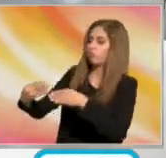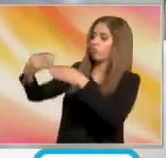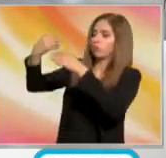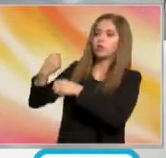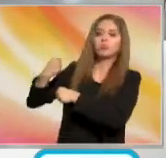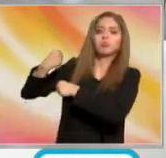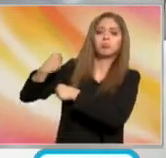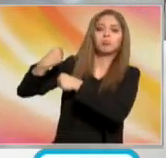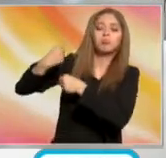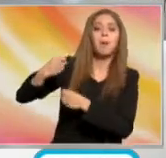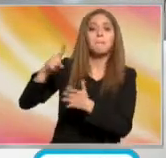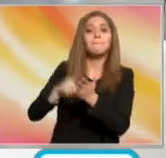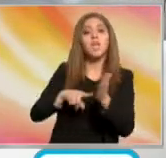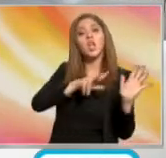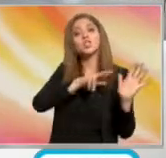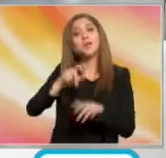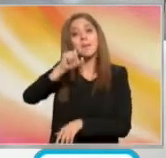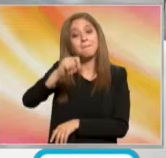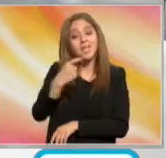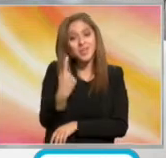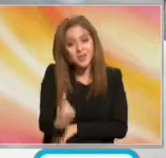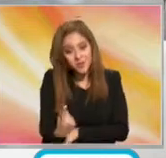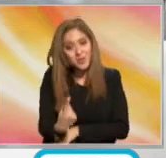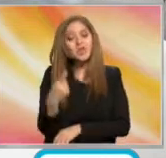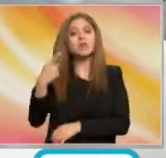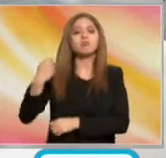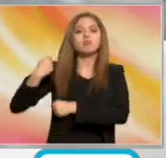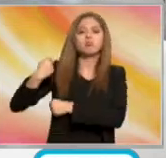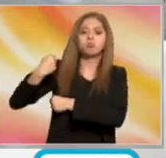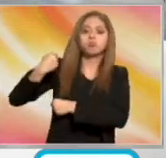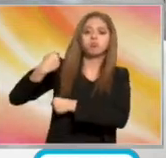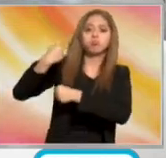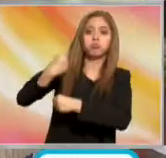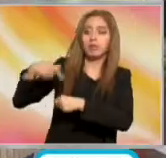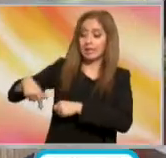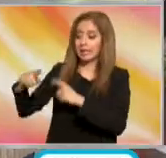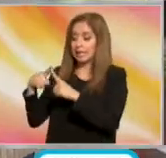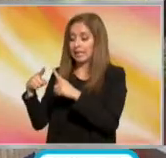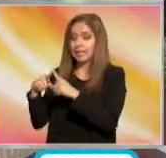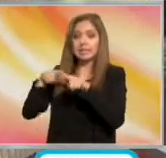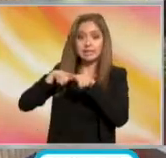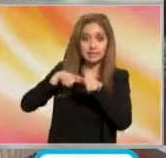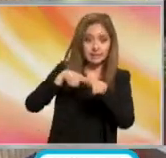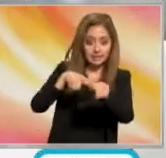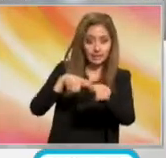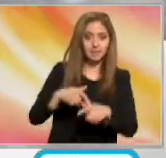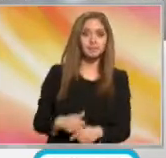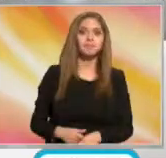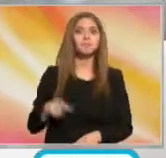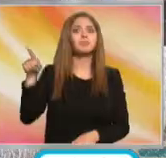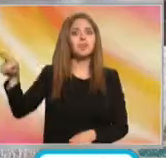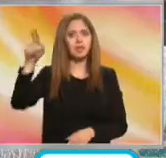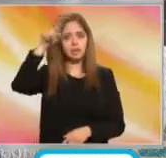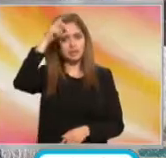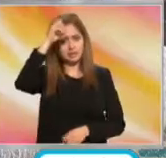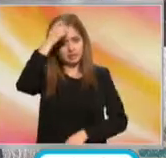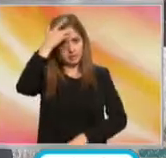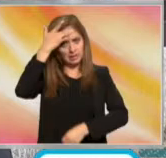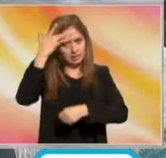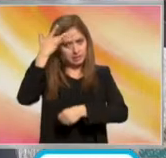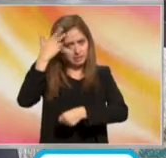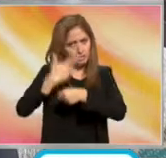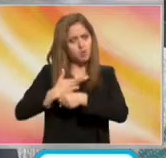hasta 1821 salía en procesión desde San Hipólito. Muy bien. ¿Y se siguen llevando algunas celebraciones en San Hipólito de